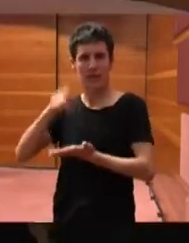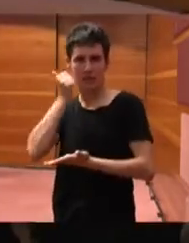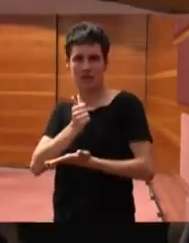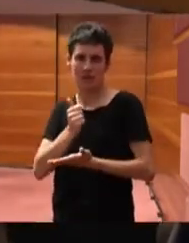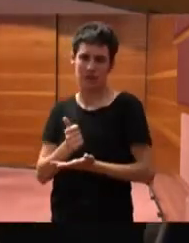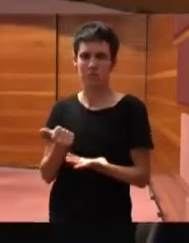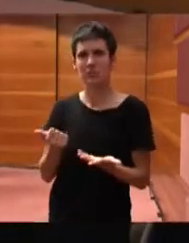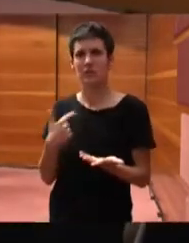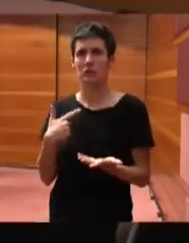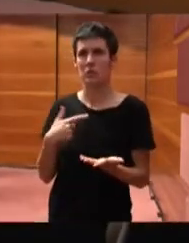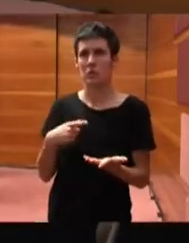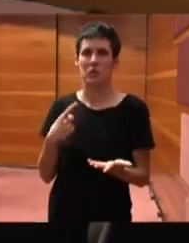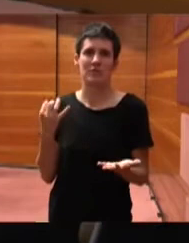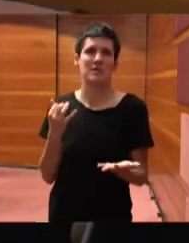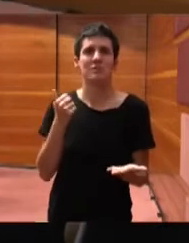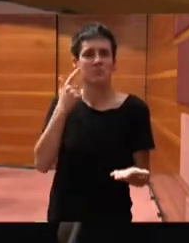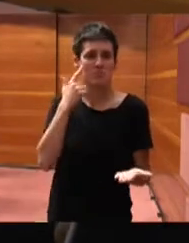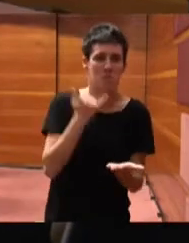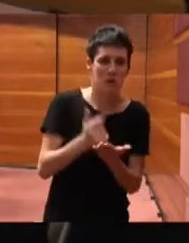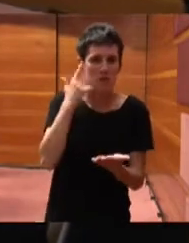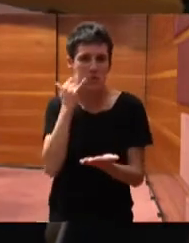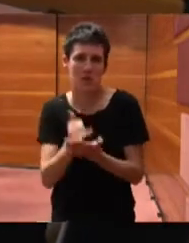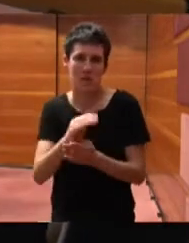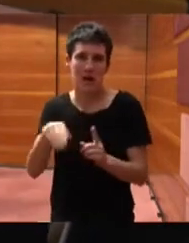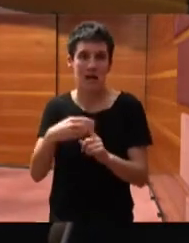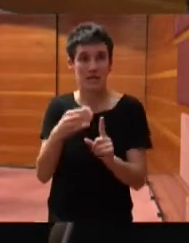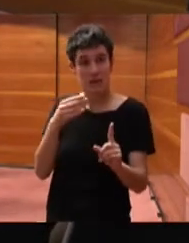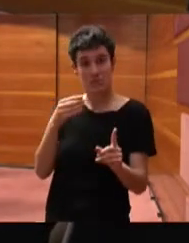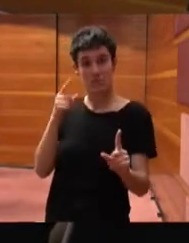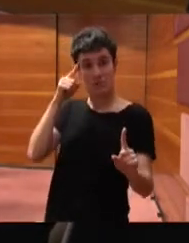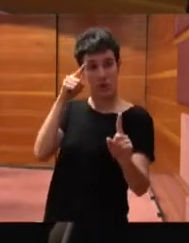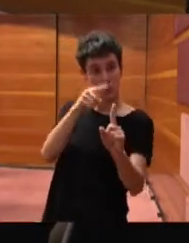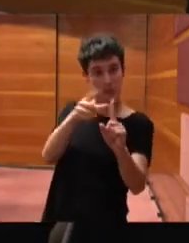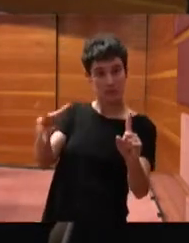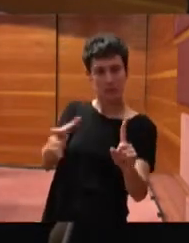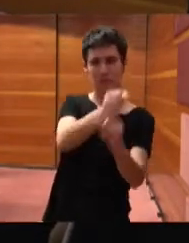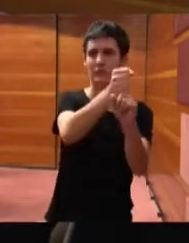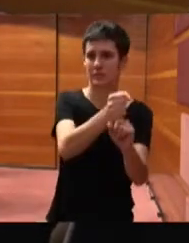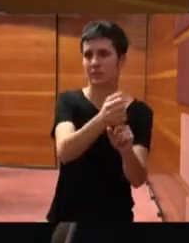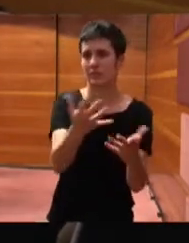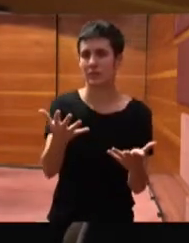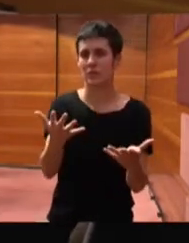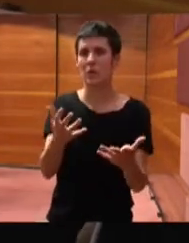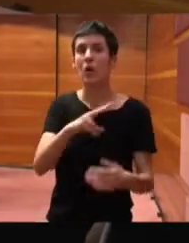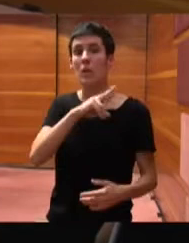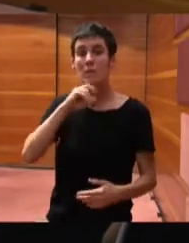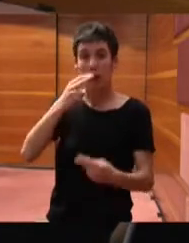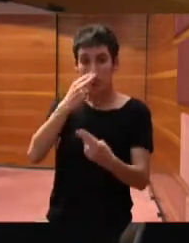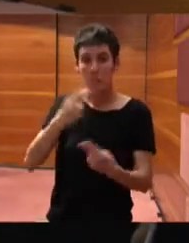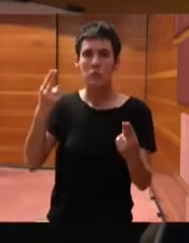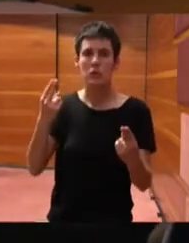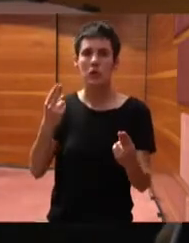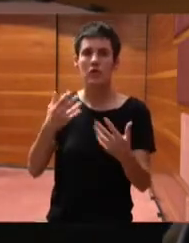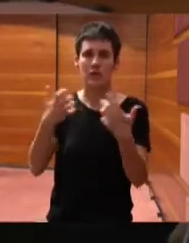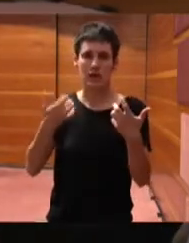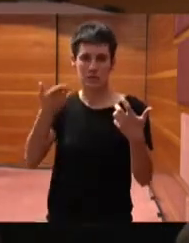ir probando elementos para poder llegar al objetivo. Por lo tanto, me interesa mucho que nos hacemos con esa expresión, ¿eh? Valor público. Todo lo que